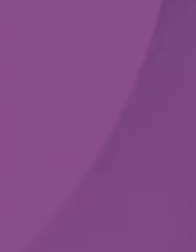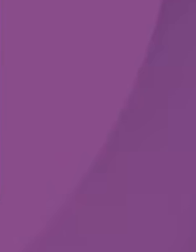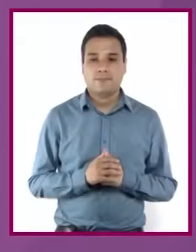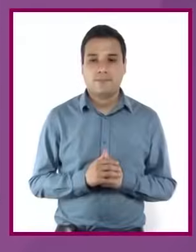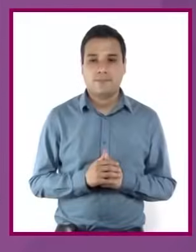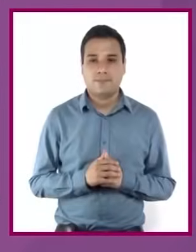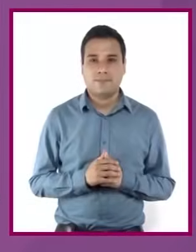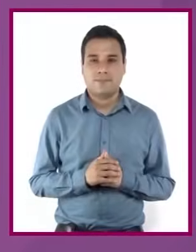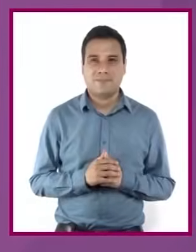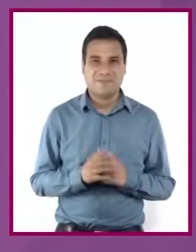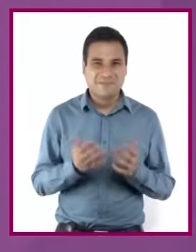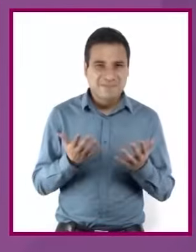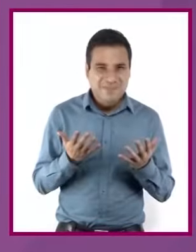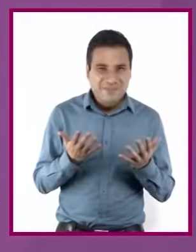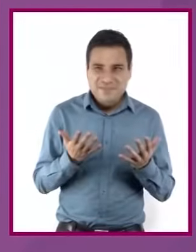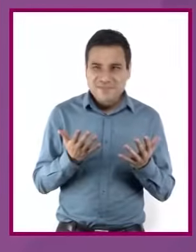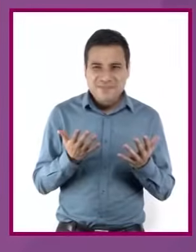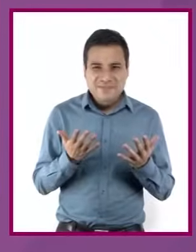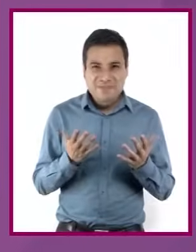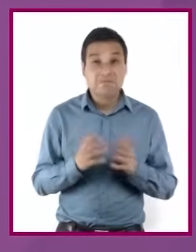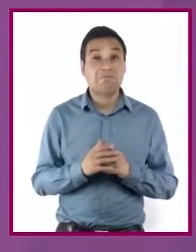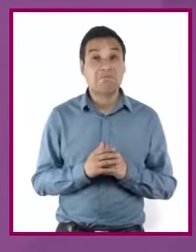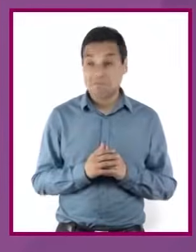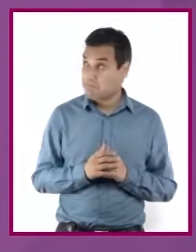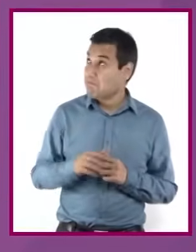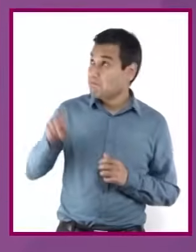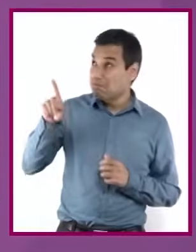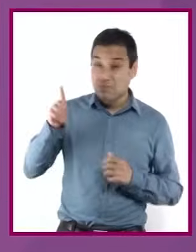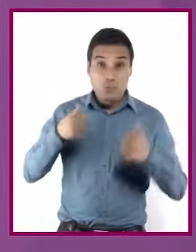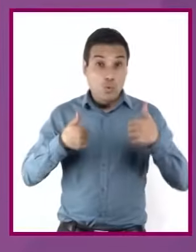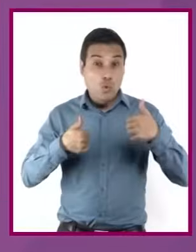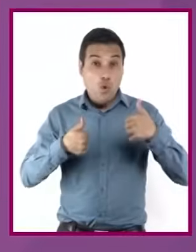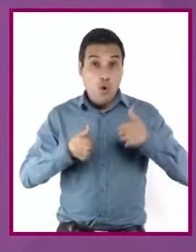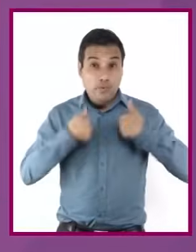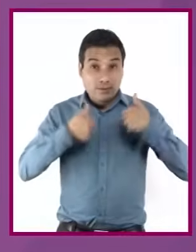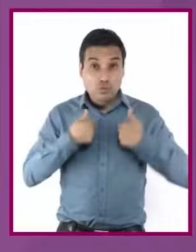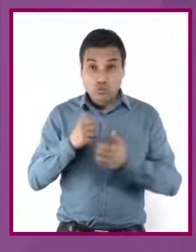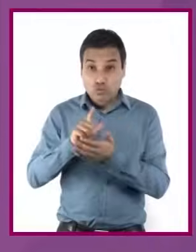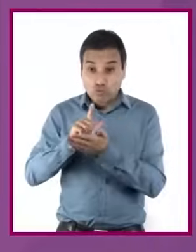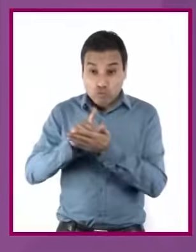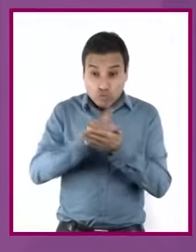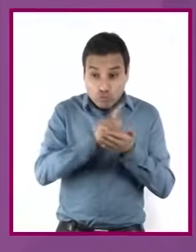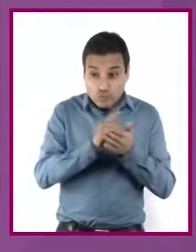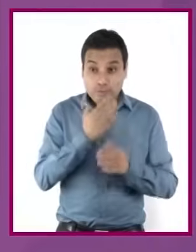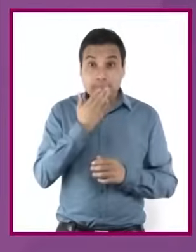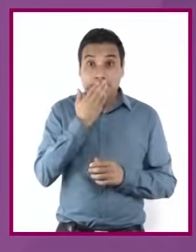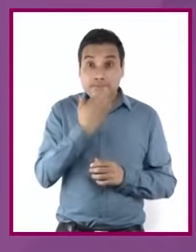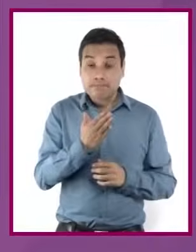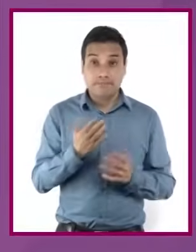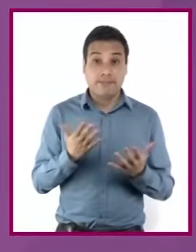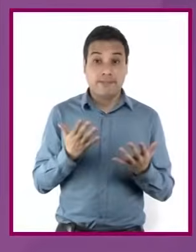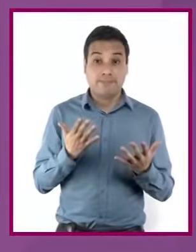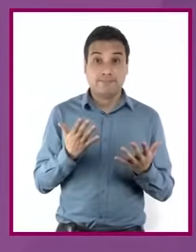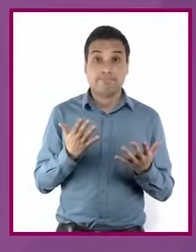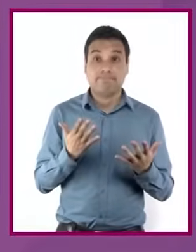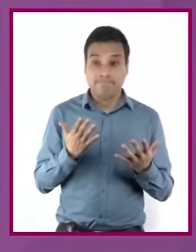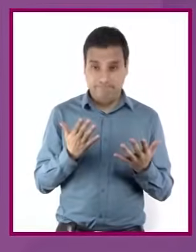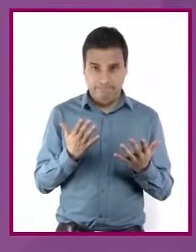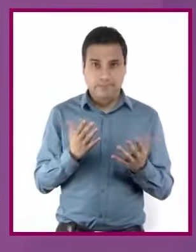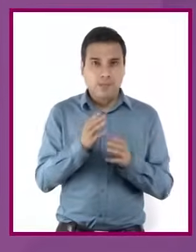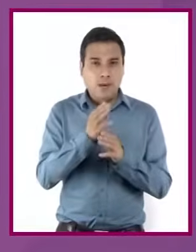Parece que estos chicos han hecho una gran labor de limpieza. Pero no solo eso, a los materiales les han dado un